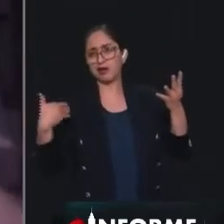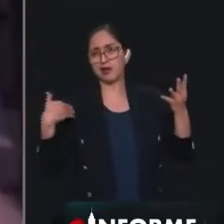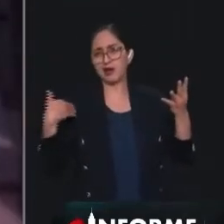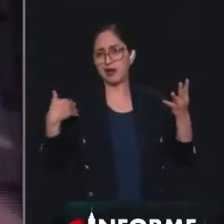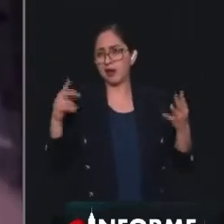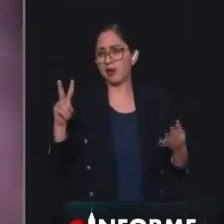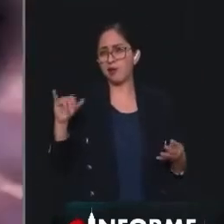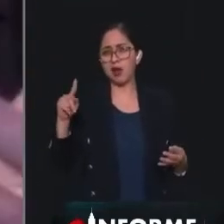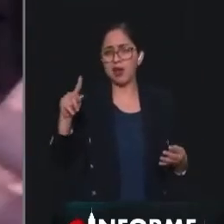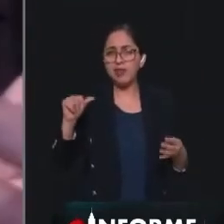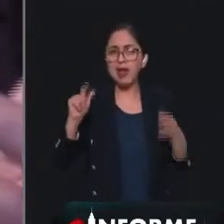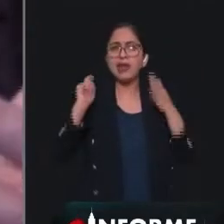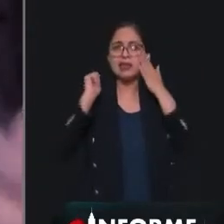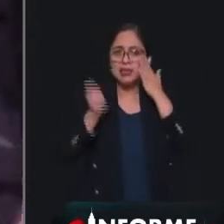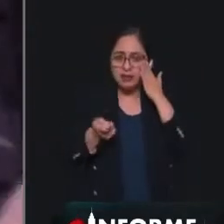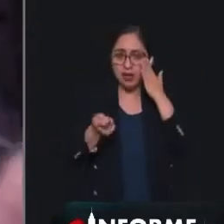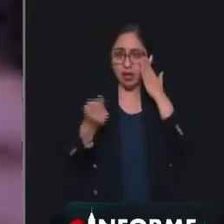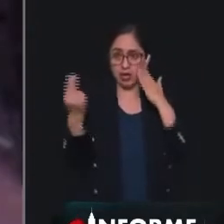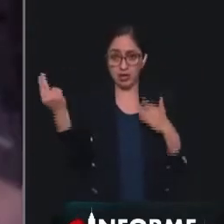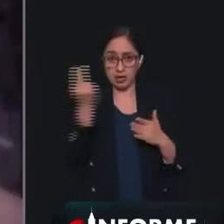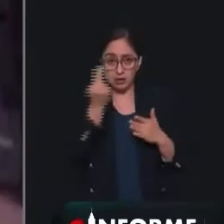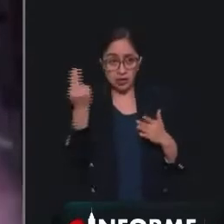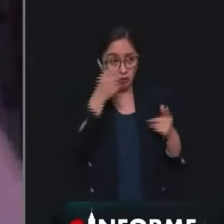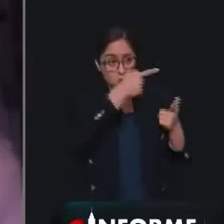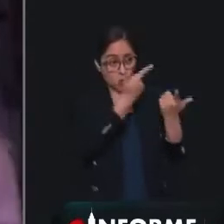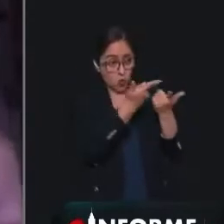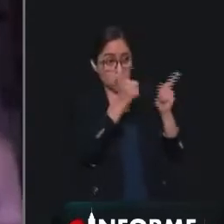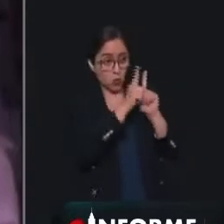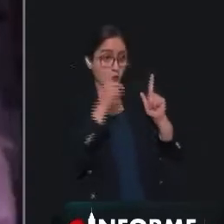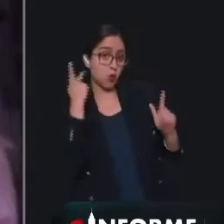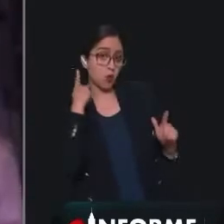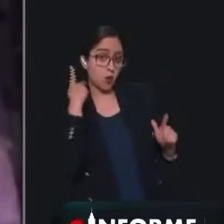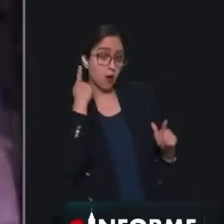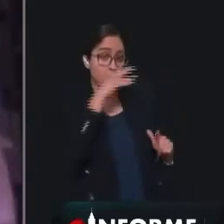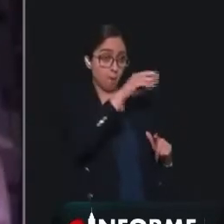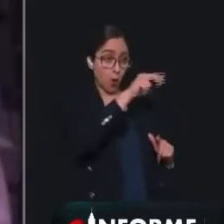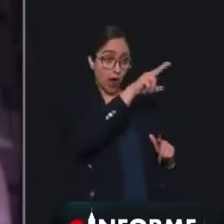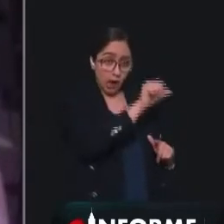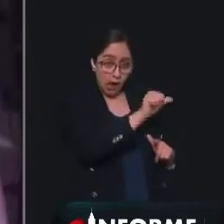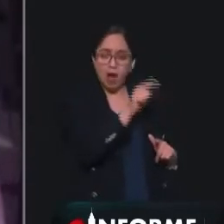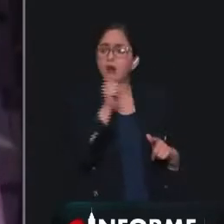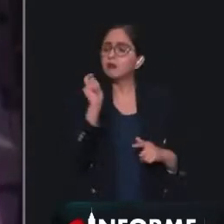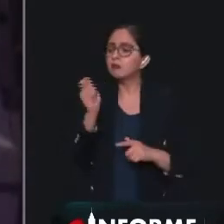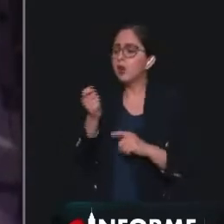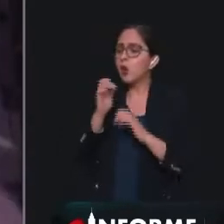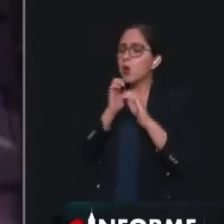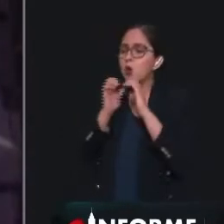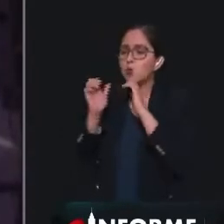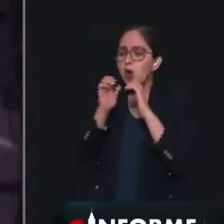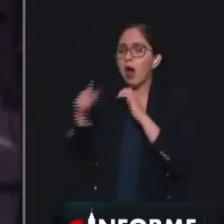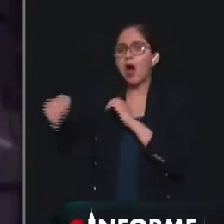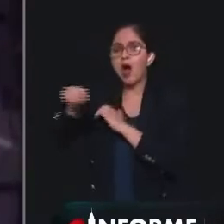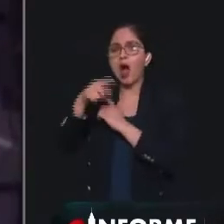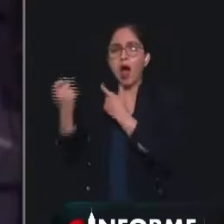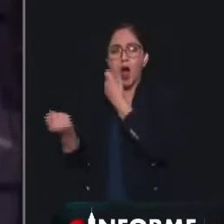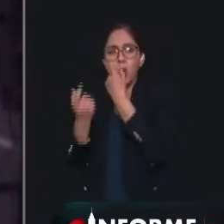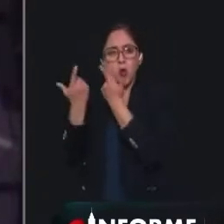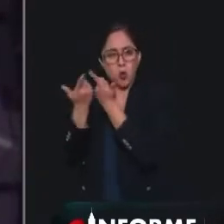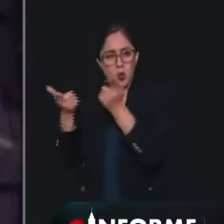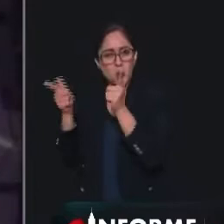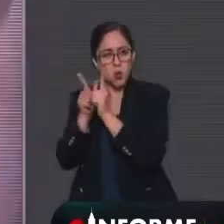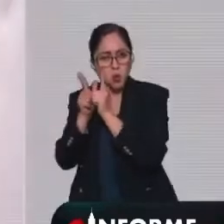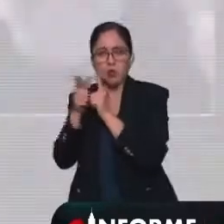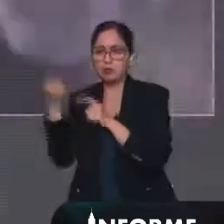decir, articularse con organizaciones, con movimientos, con causas, aunque en algunos casos yo creo que más